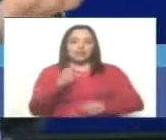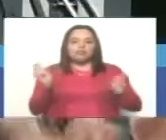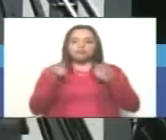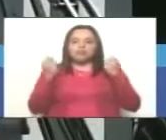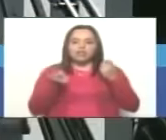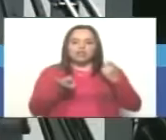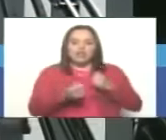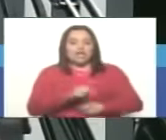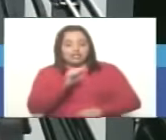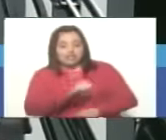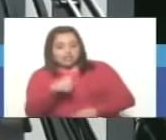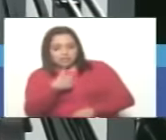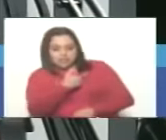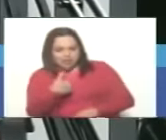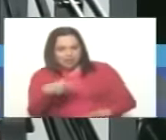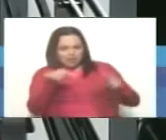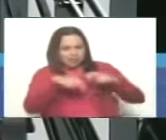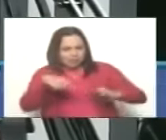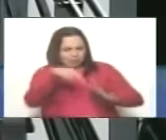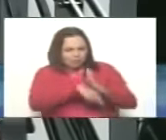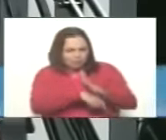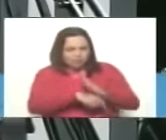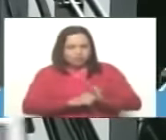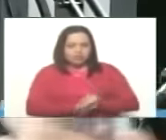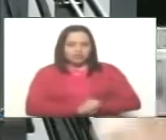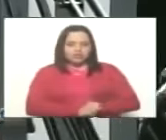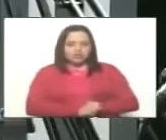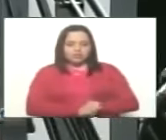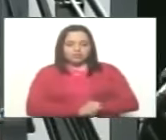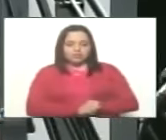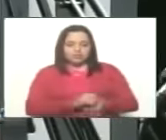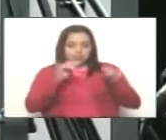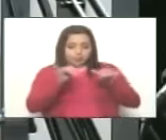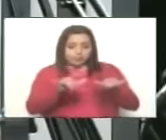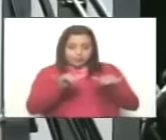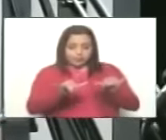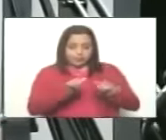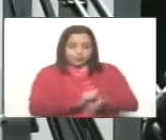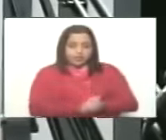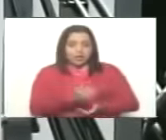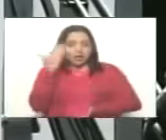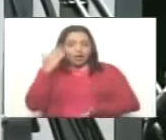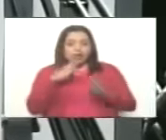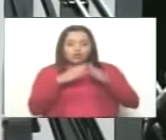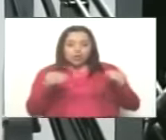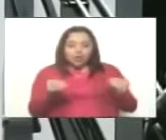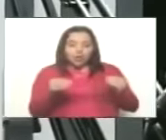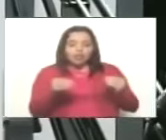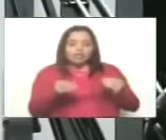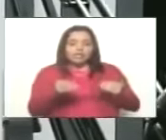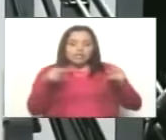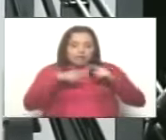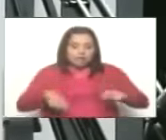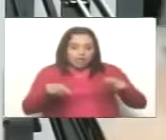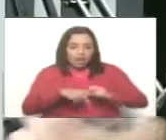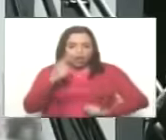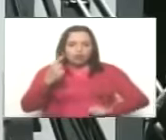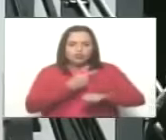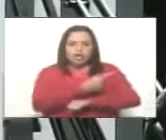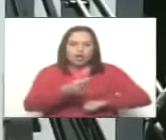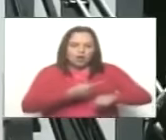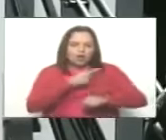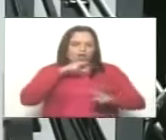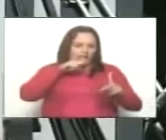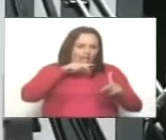en eso precisamente quiero andar, Jocelyn. Y precisamente, a pesar de todas estas ruedas de prensa, que más de una hora de ruedas de prensa,